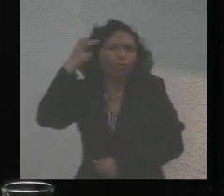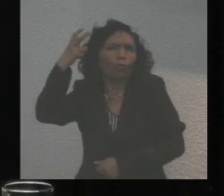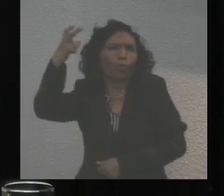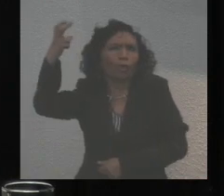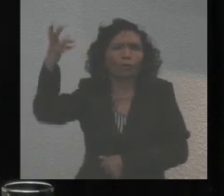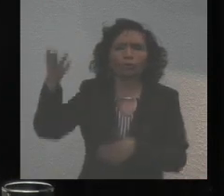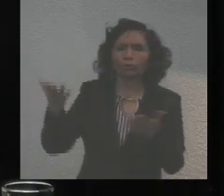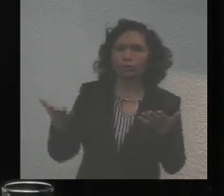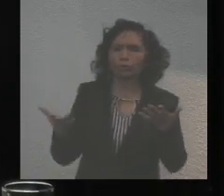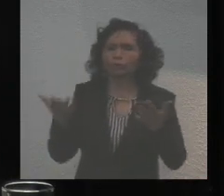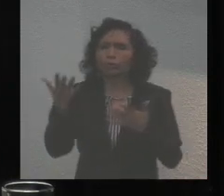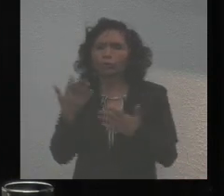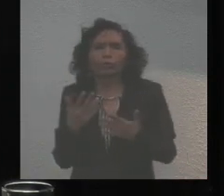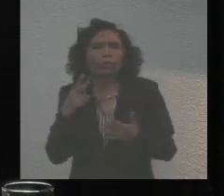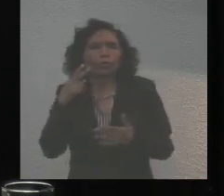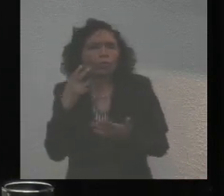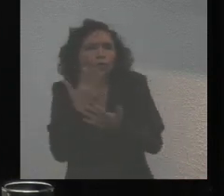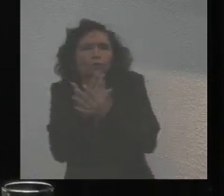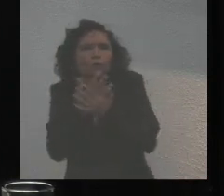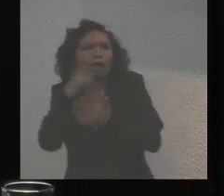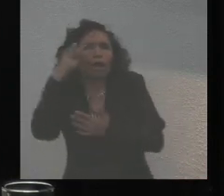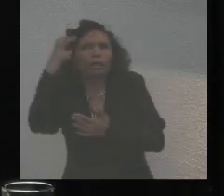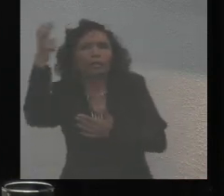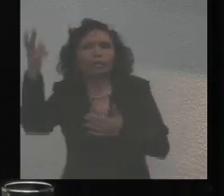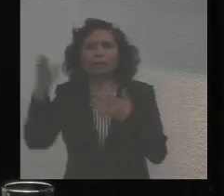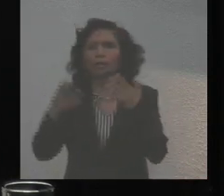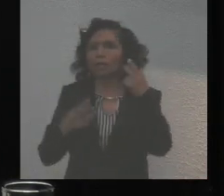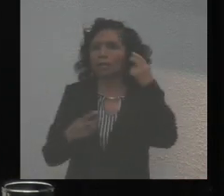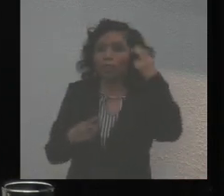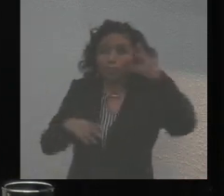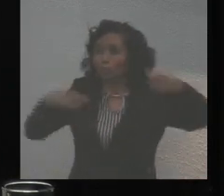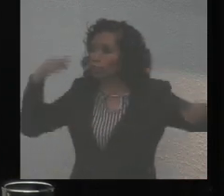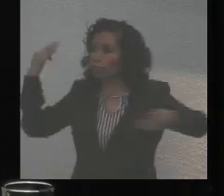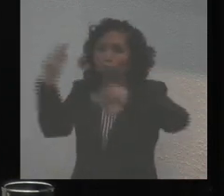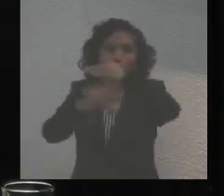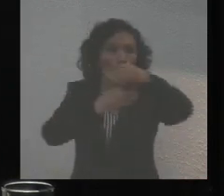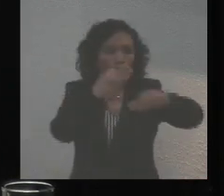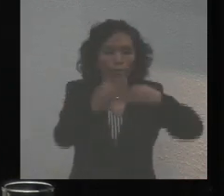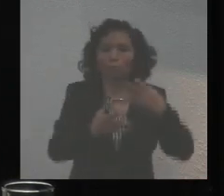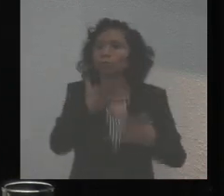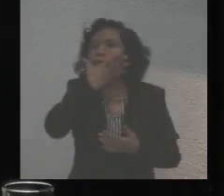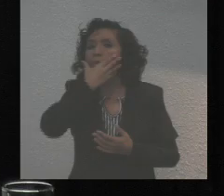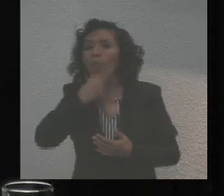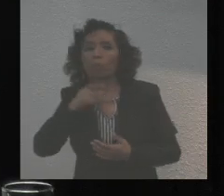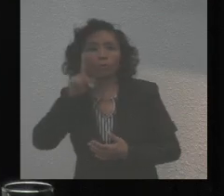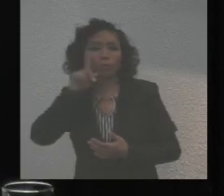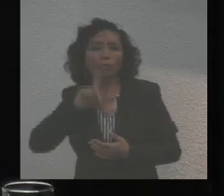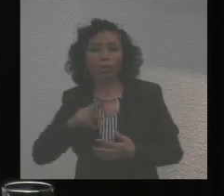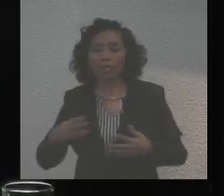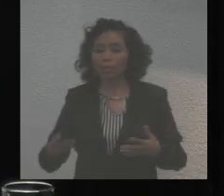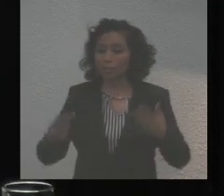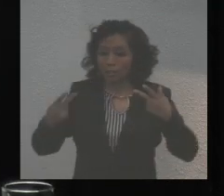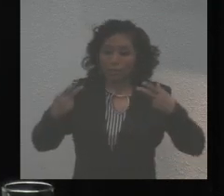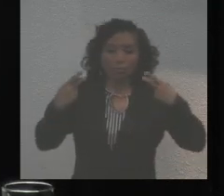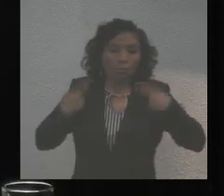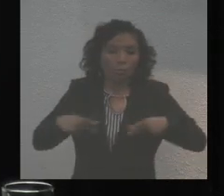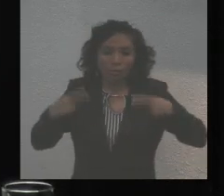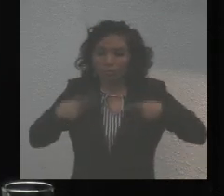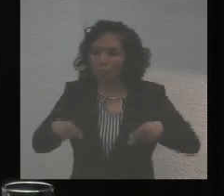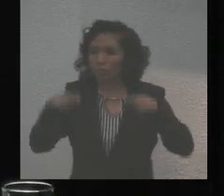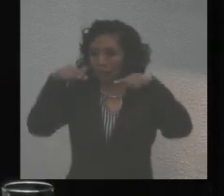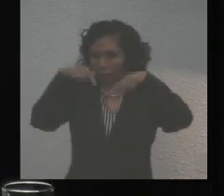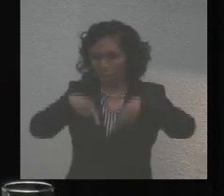cual quepan las esperanzas, en el que quepan los sueños de todas y de todos quienes habitamos esta tierra